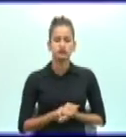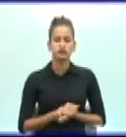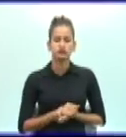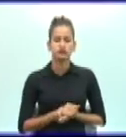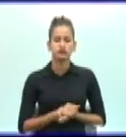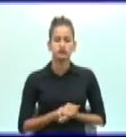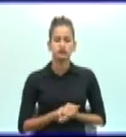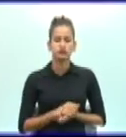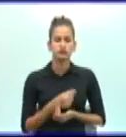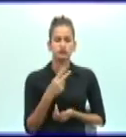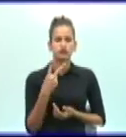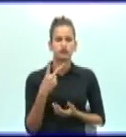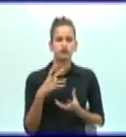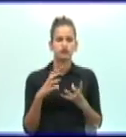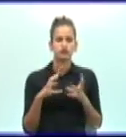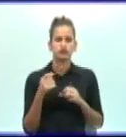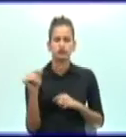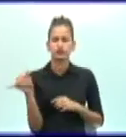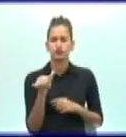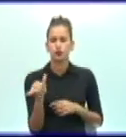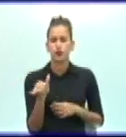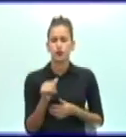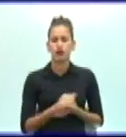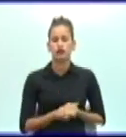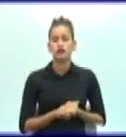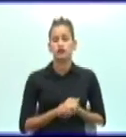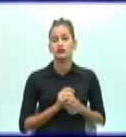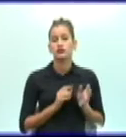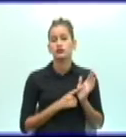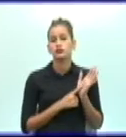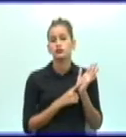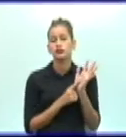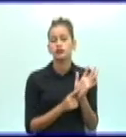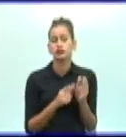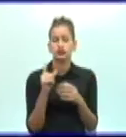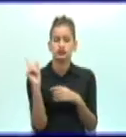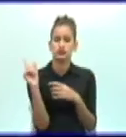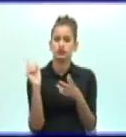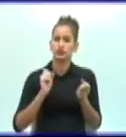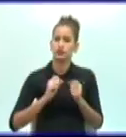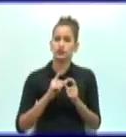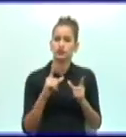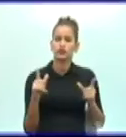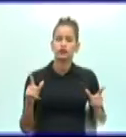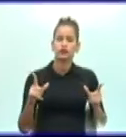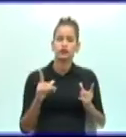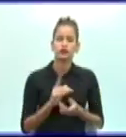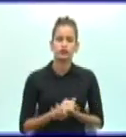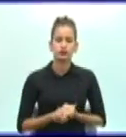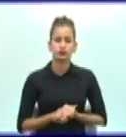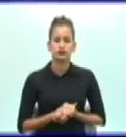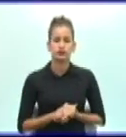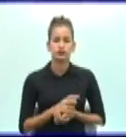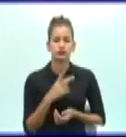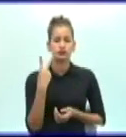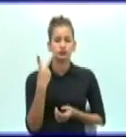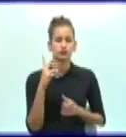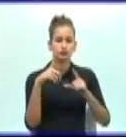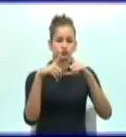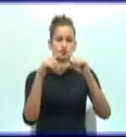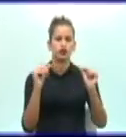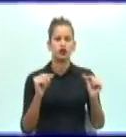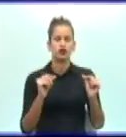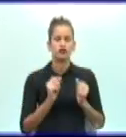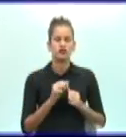cuando dos figuras son iguales, les he mostrado en esta diapositiva dos triángulos,